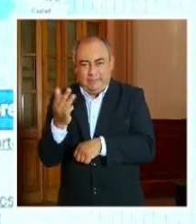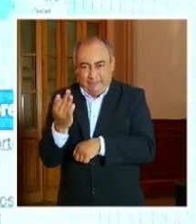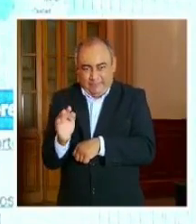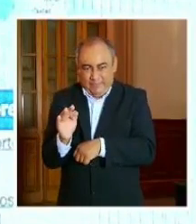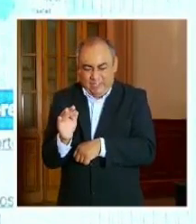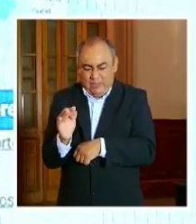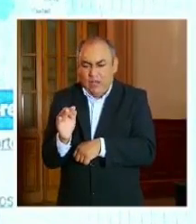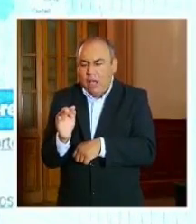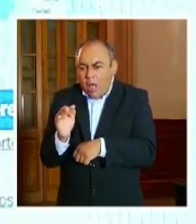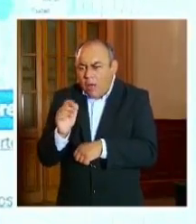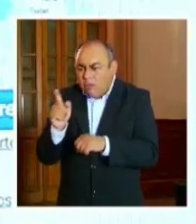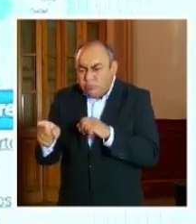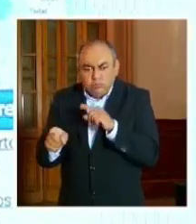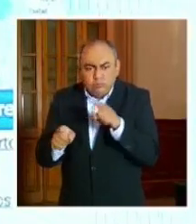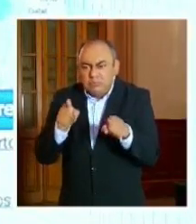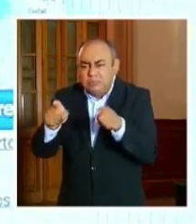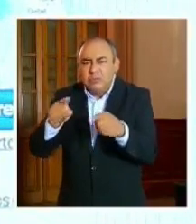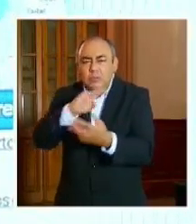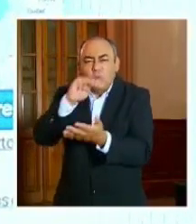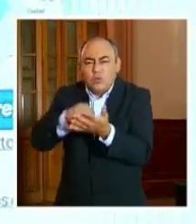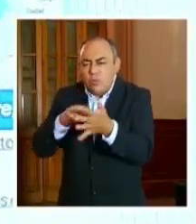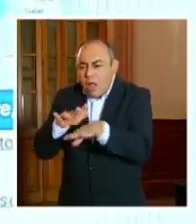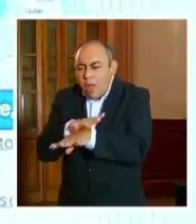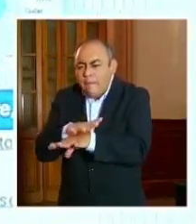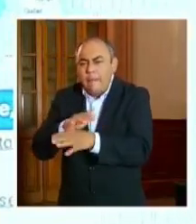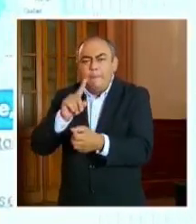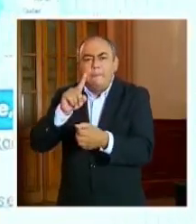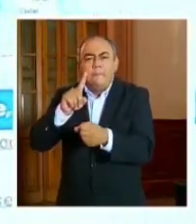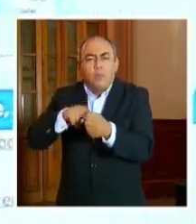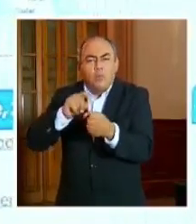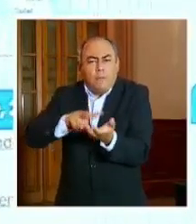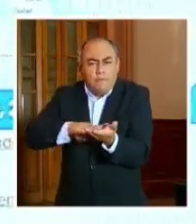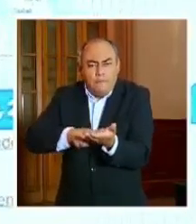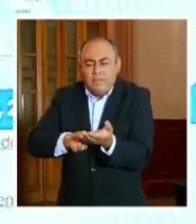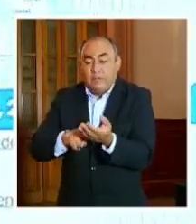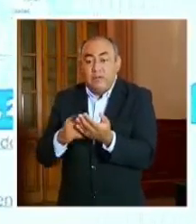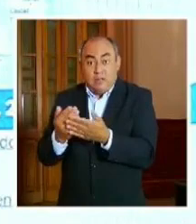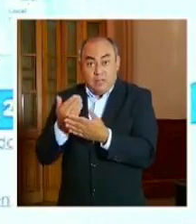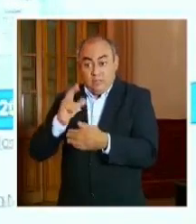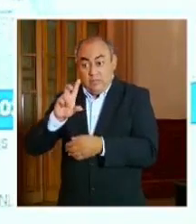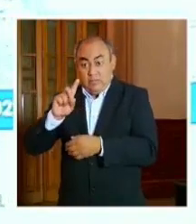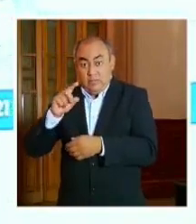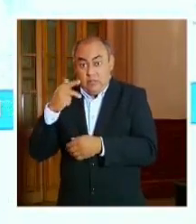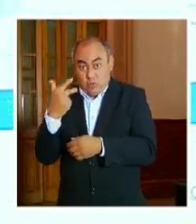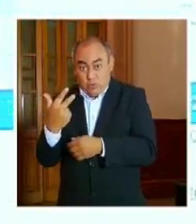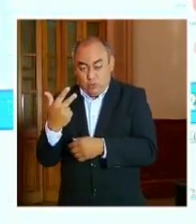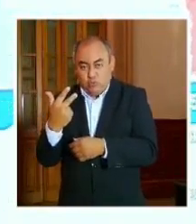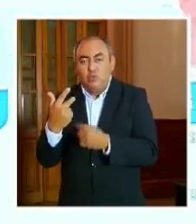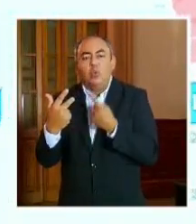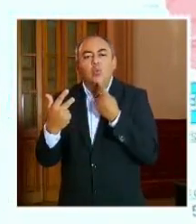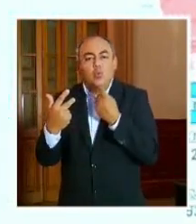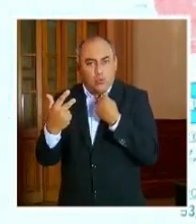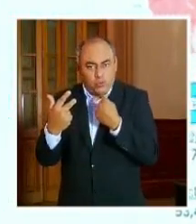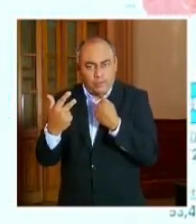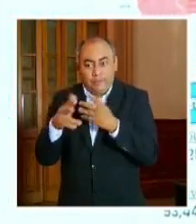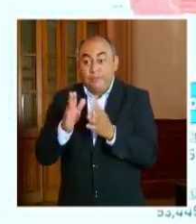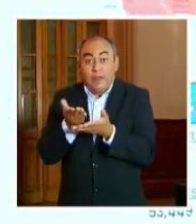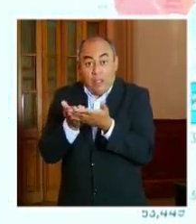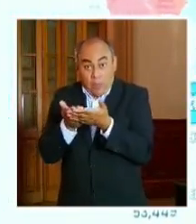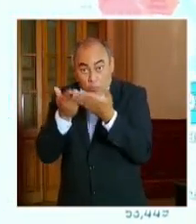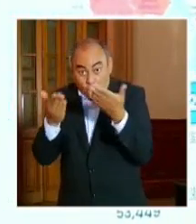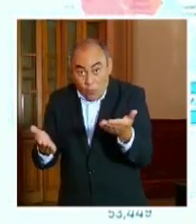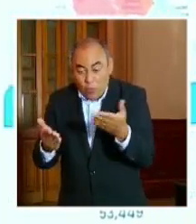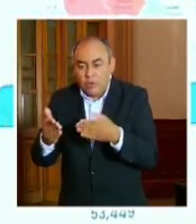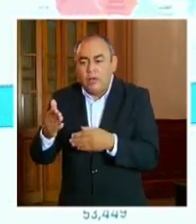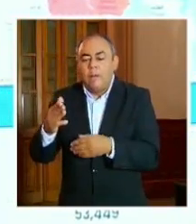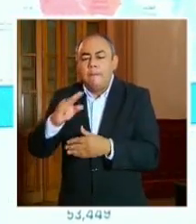con municipios en color verde, teníamos aquí 38 municipios en color rojo, y hoy tenemos